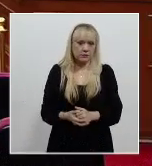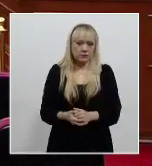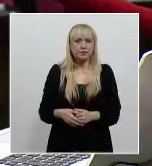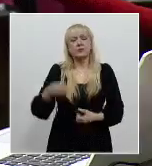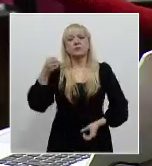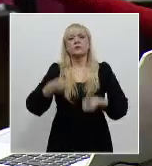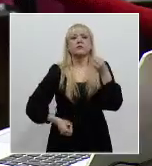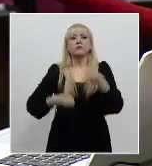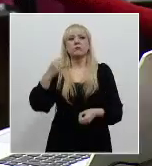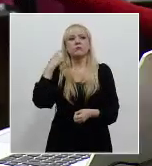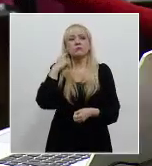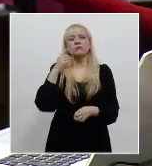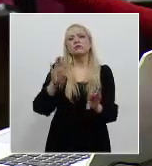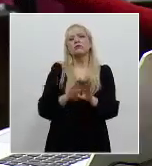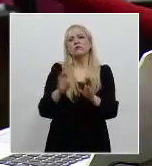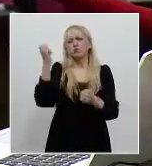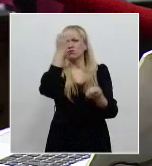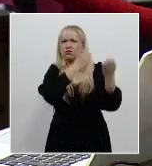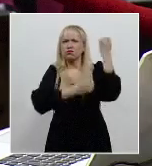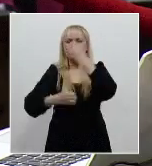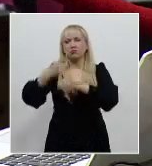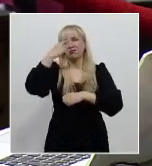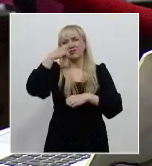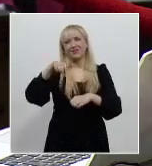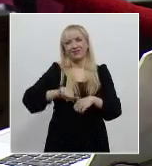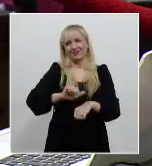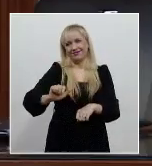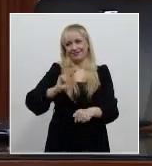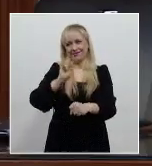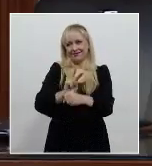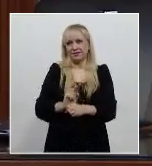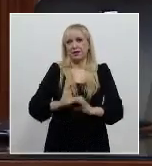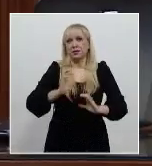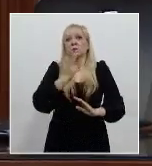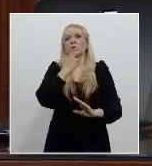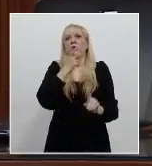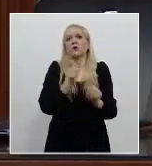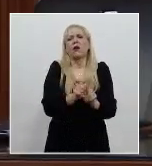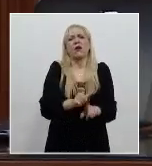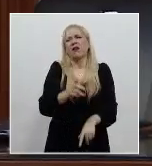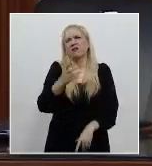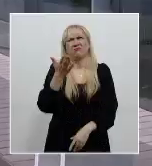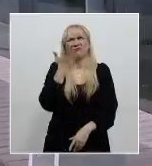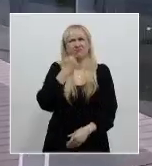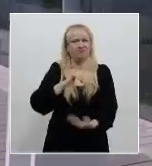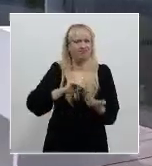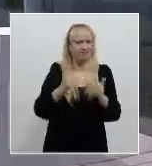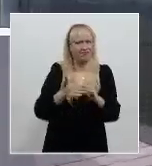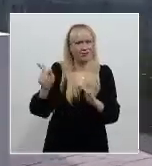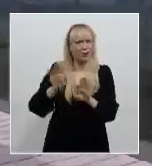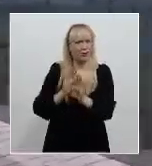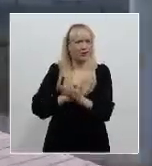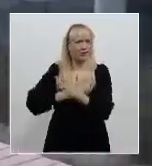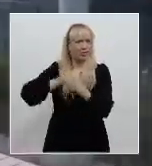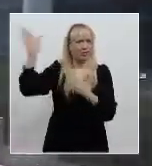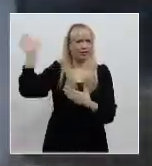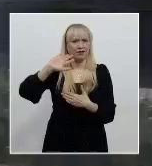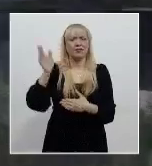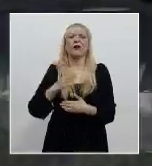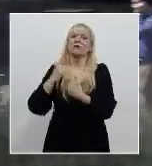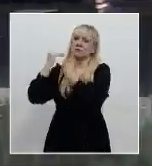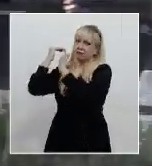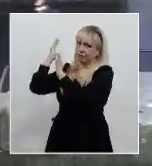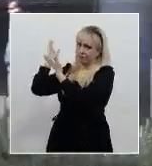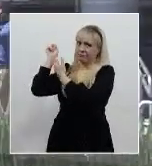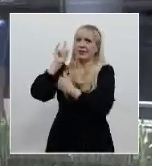Corte determinó que el recurso de revisión en materia de seguridad nacional era infundado y confirmó la resolución del INAI. Para el